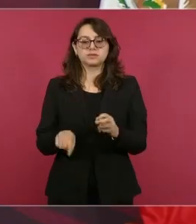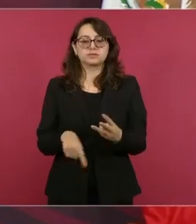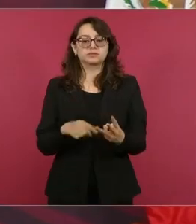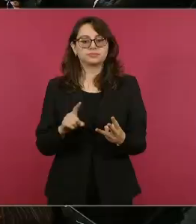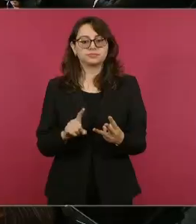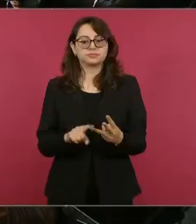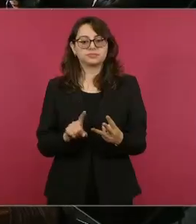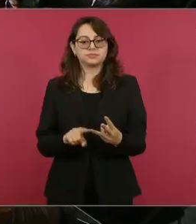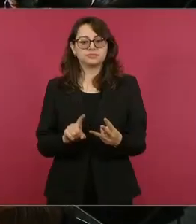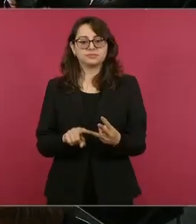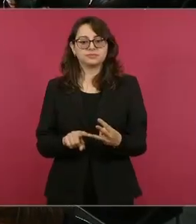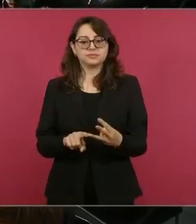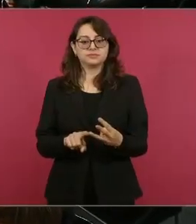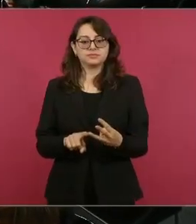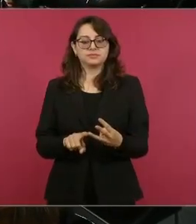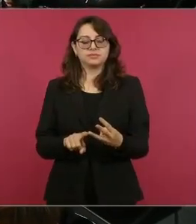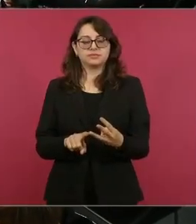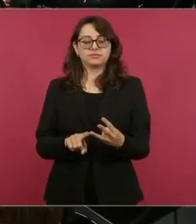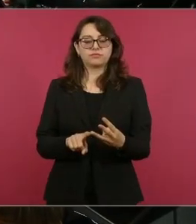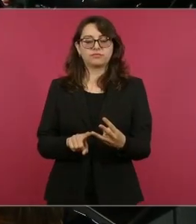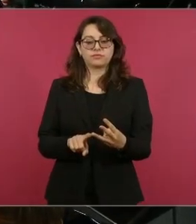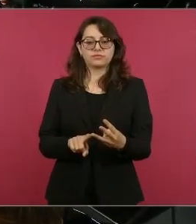de que